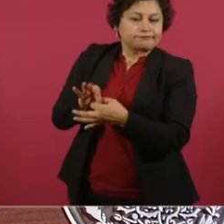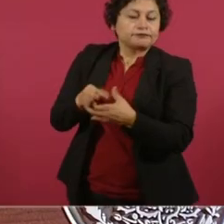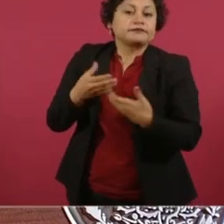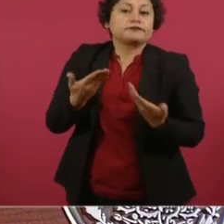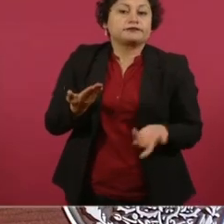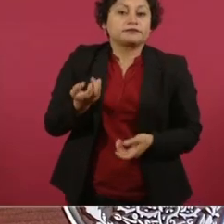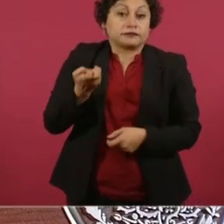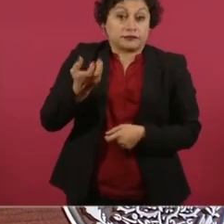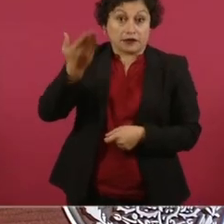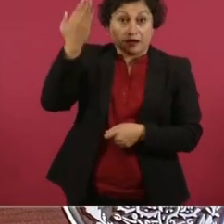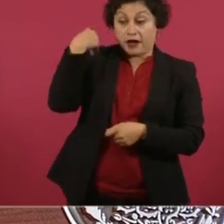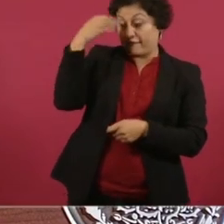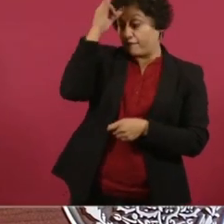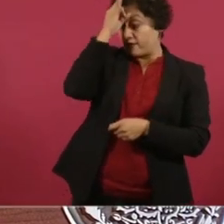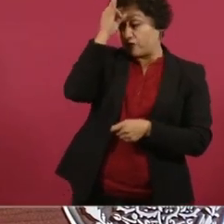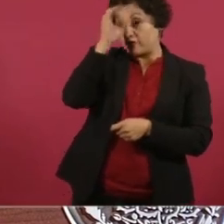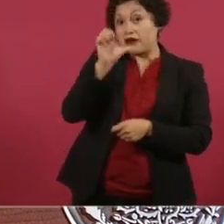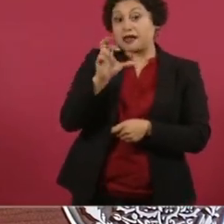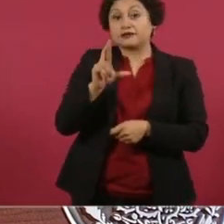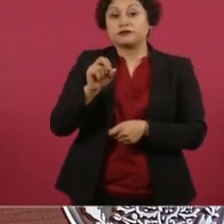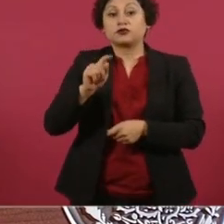se llama oligarquía,